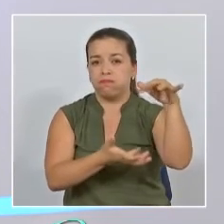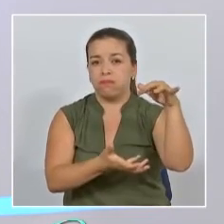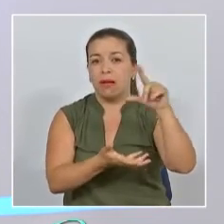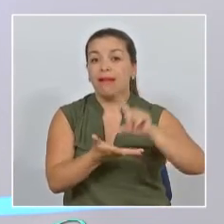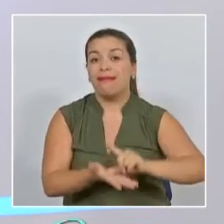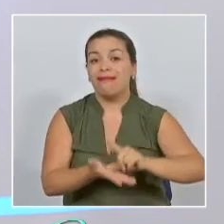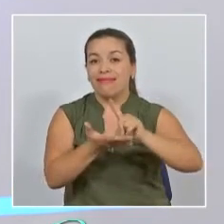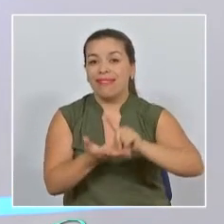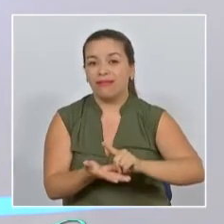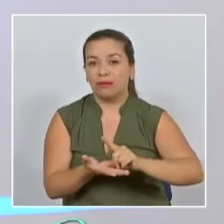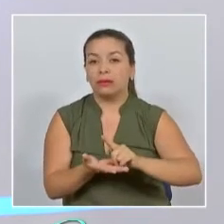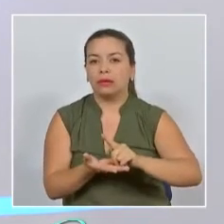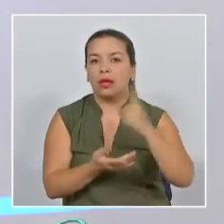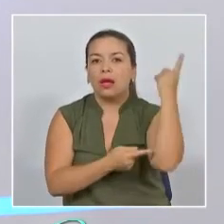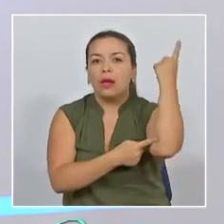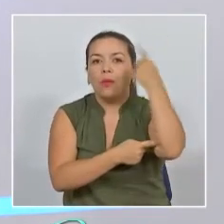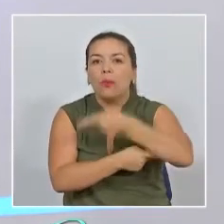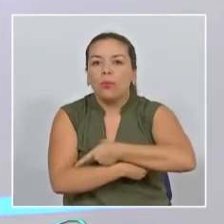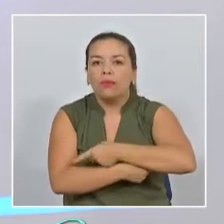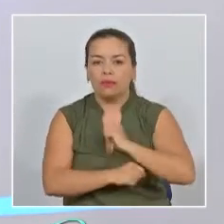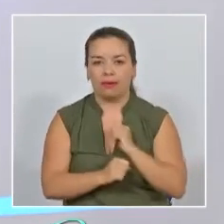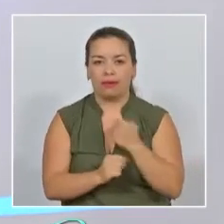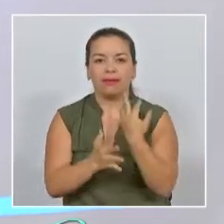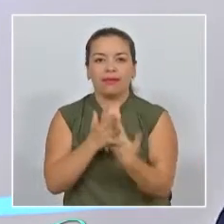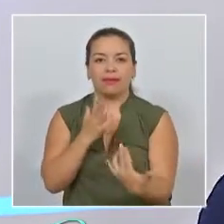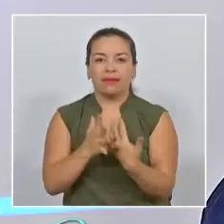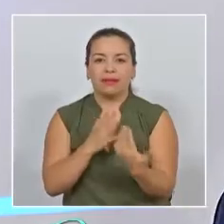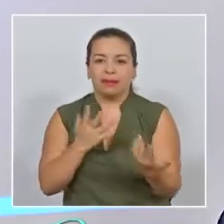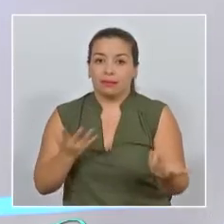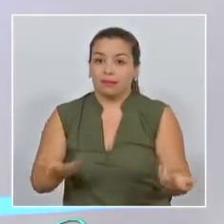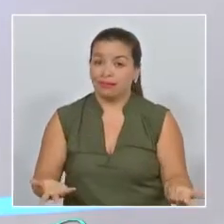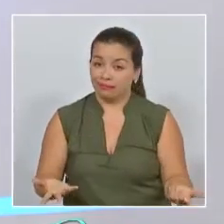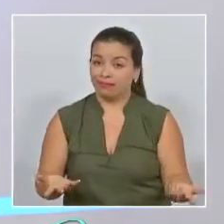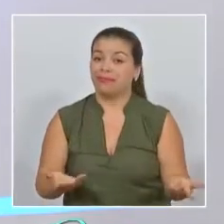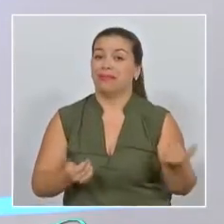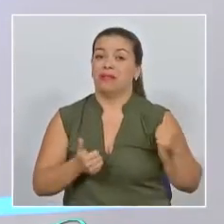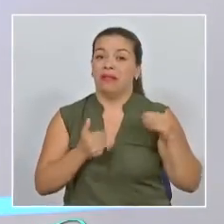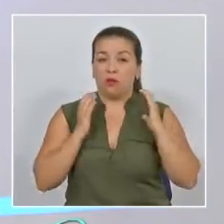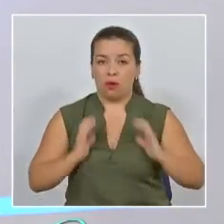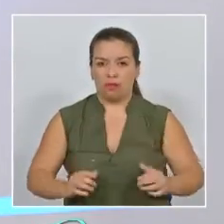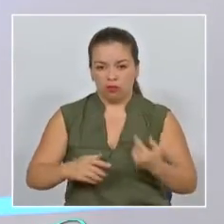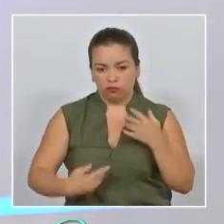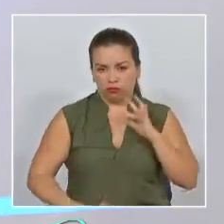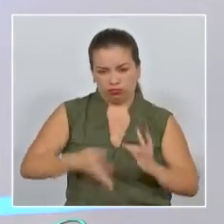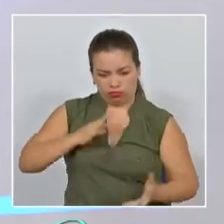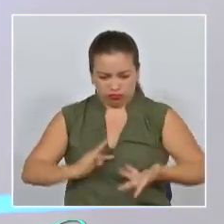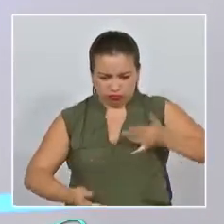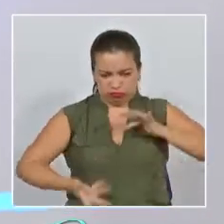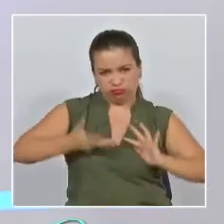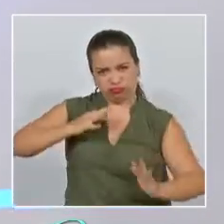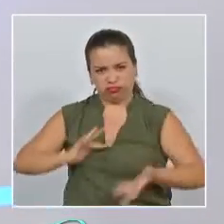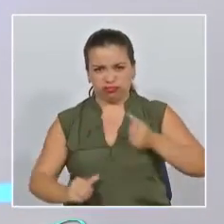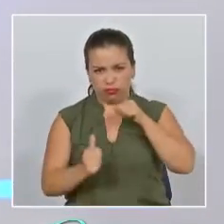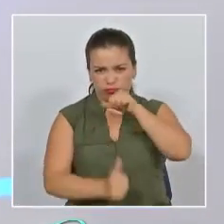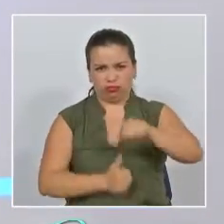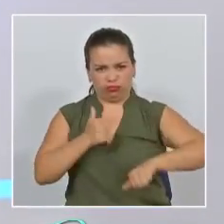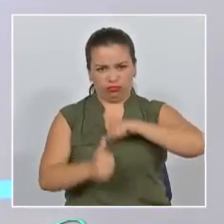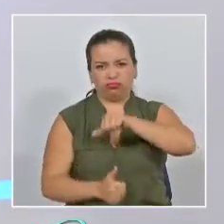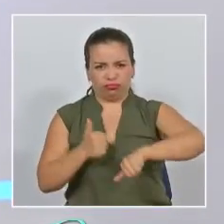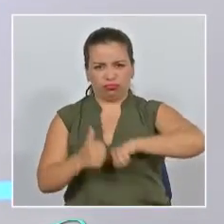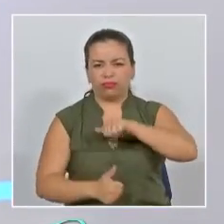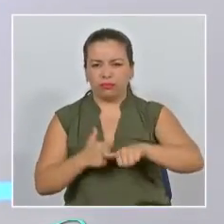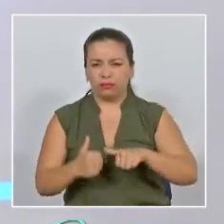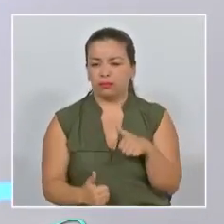litros de sangre están circulando por el cuerpo cada que se está haciendo un proceso de vida